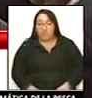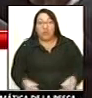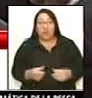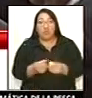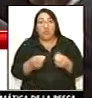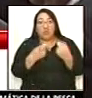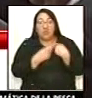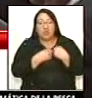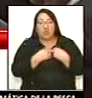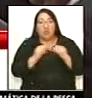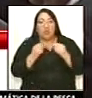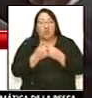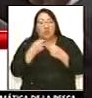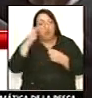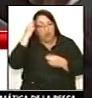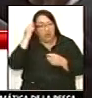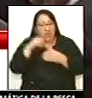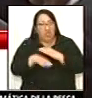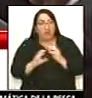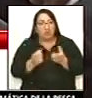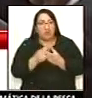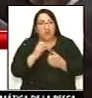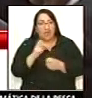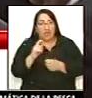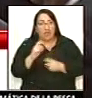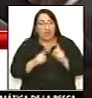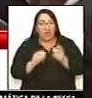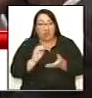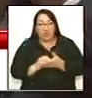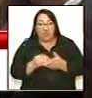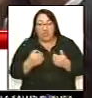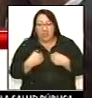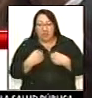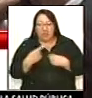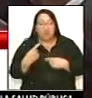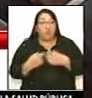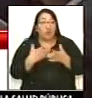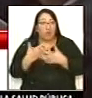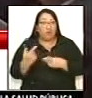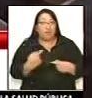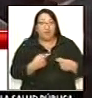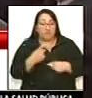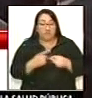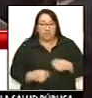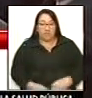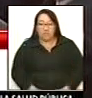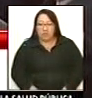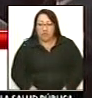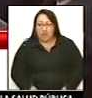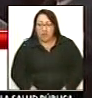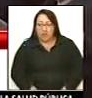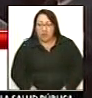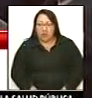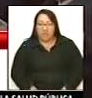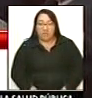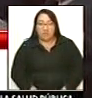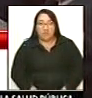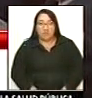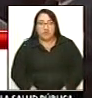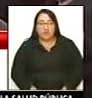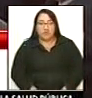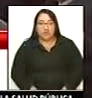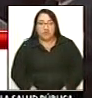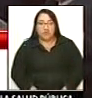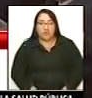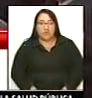partidos políticos en la Comisión de Ética, en algunos casos tenemos adversarios, en algunos casos algunos utilizan la Comisión